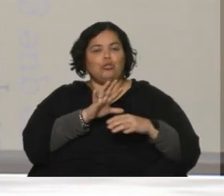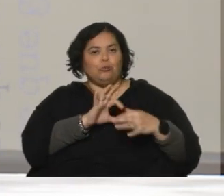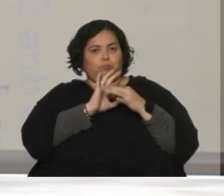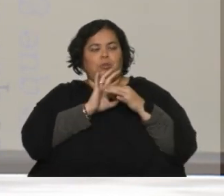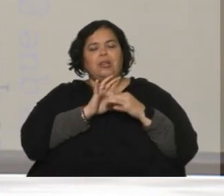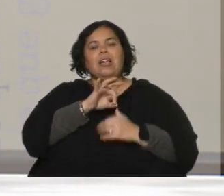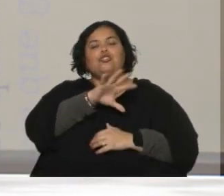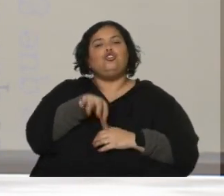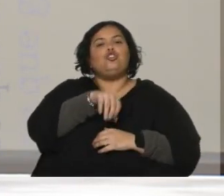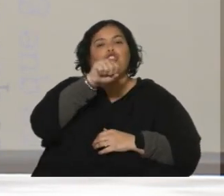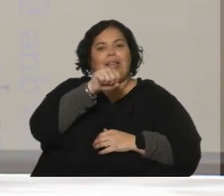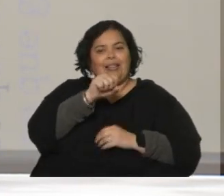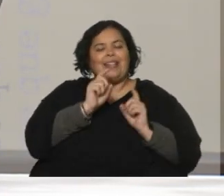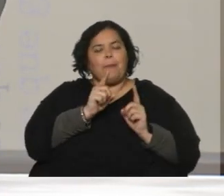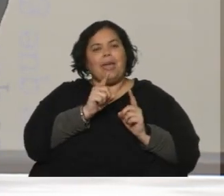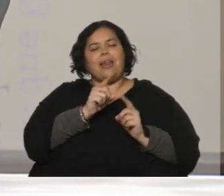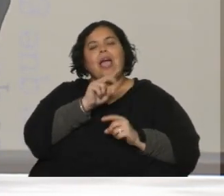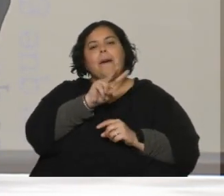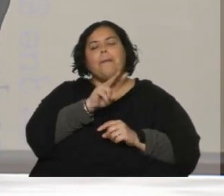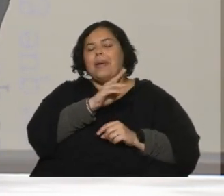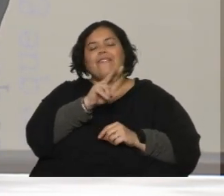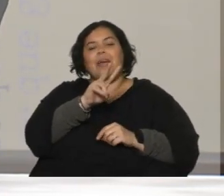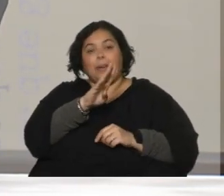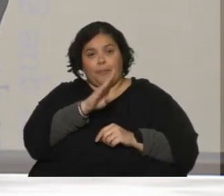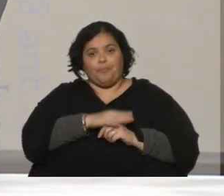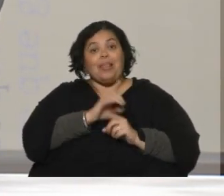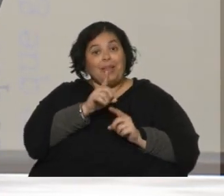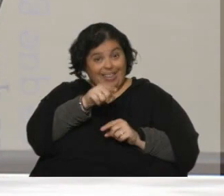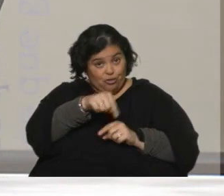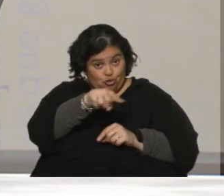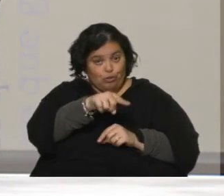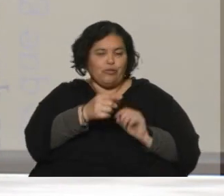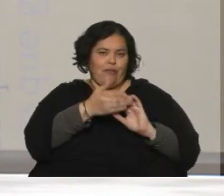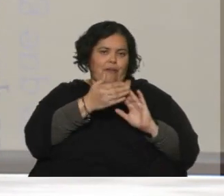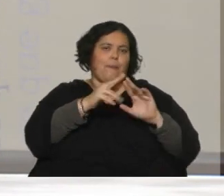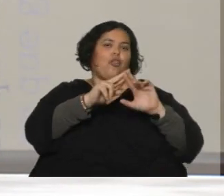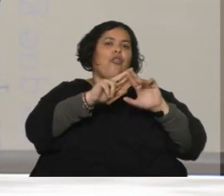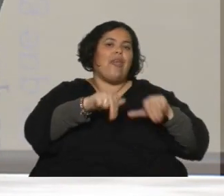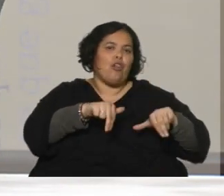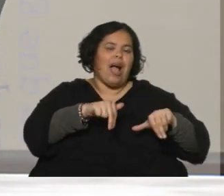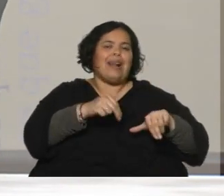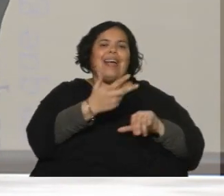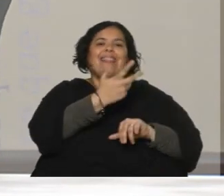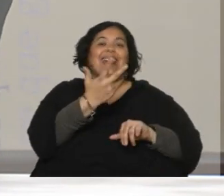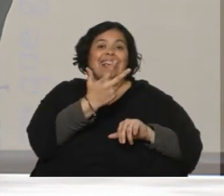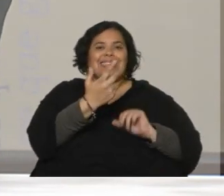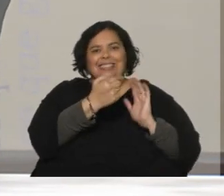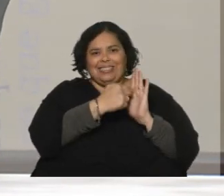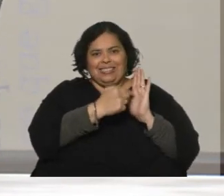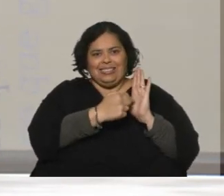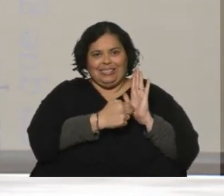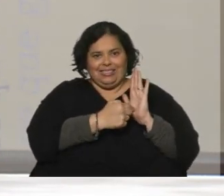y en el pvp por ejemplo que va por derogar y poner la mesa tres ítems que son